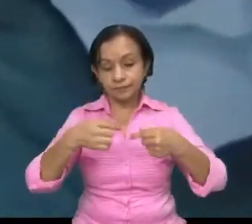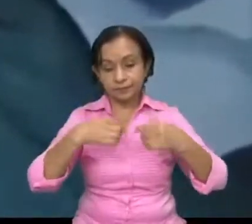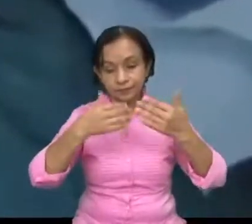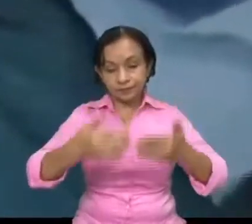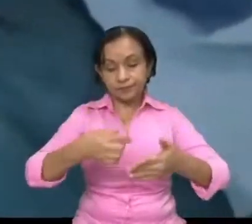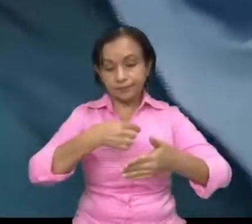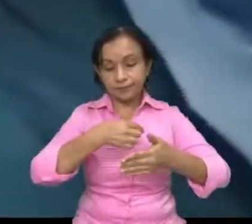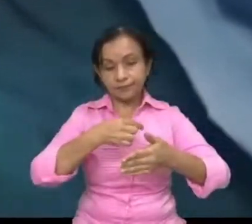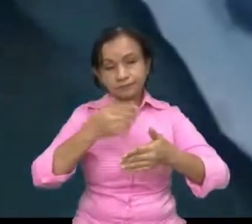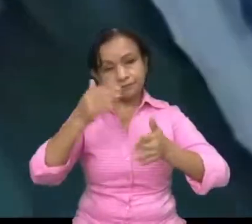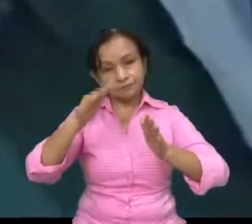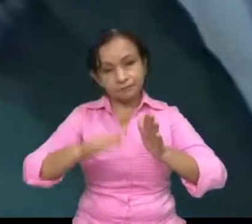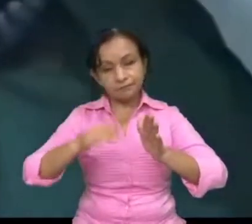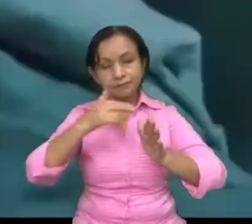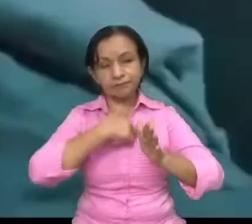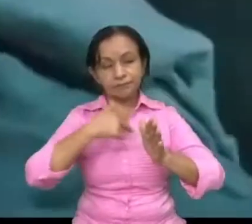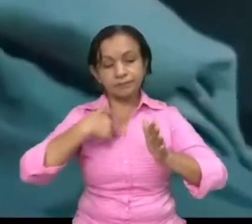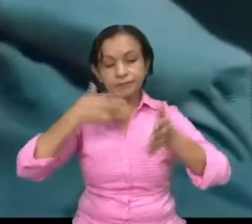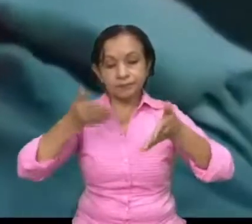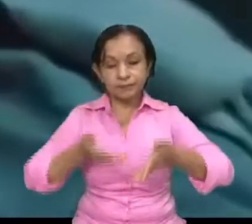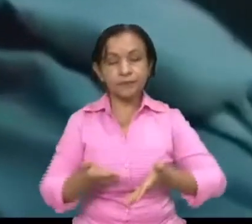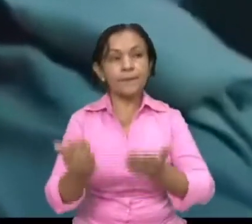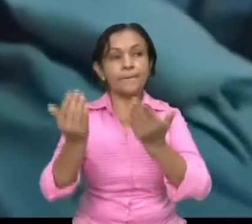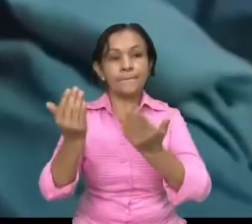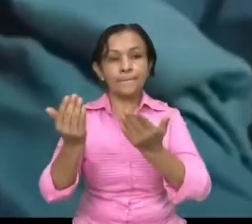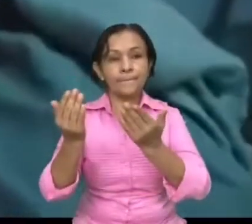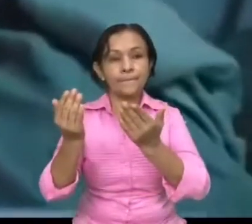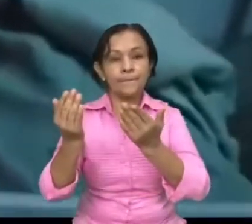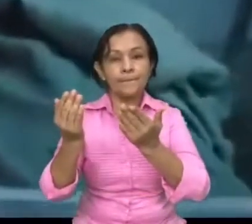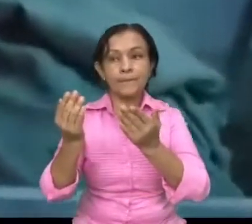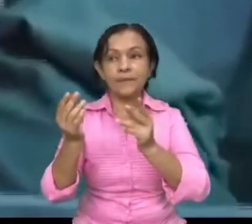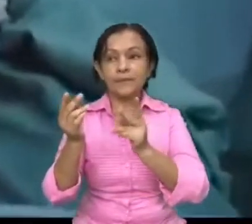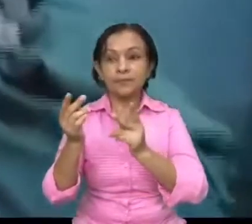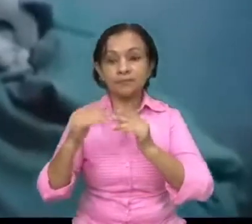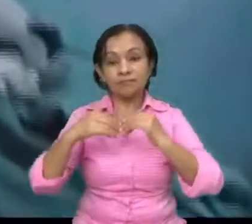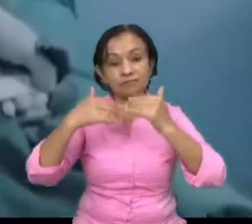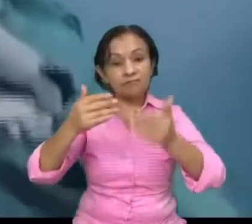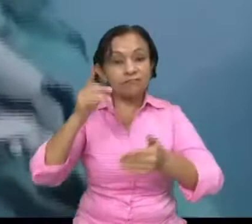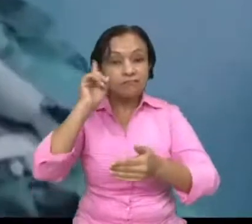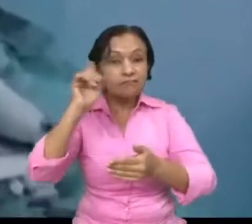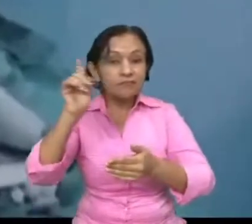cirugía menos invasiva. Al momento del nacimiento, las pacientes que no fueron